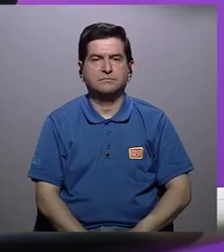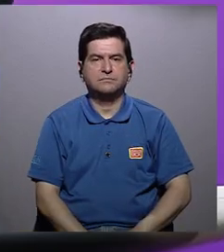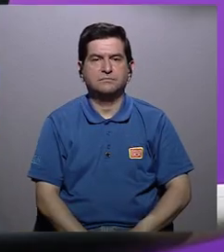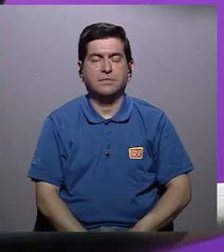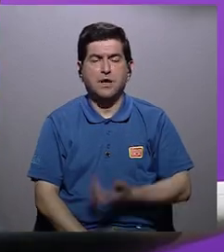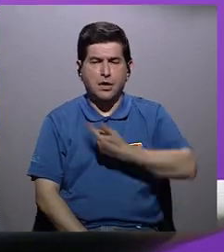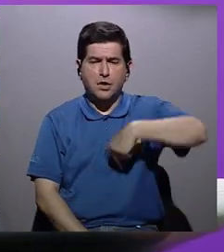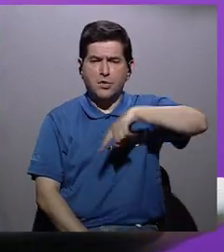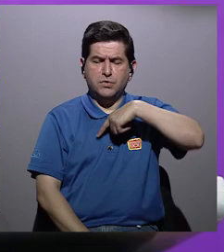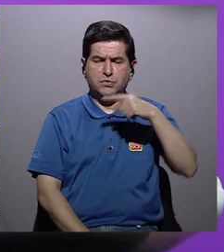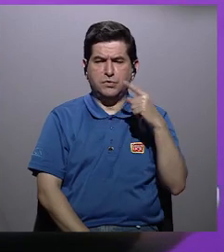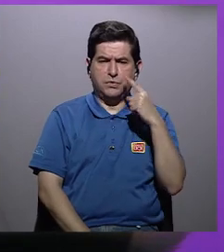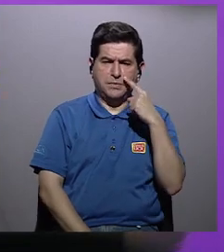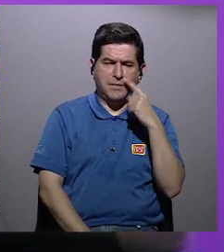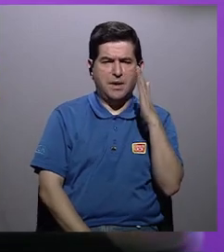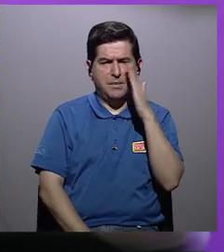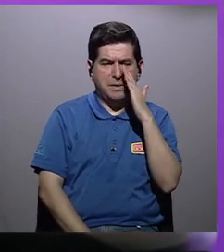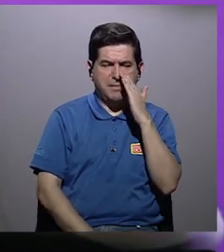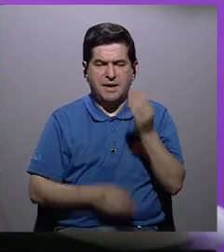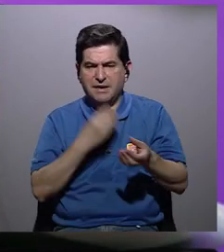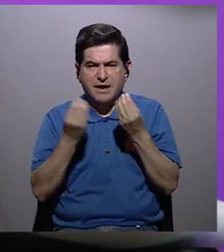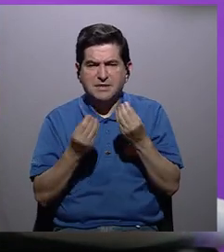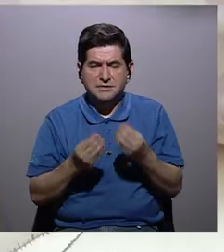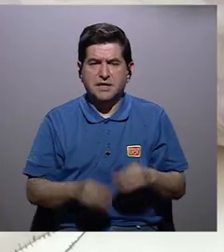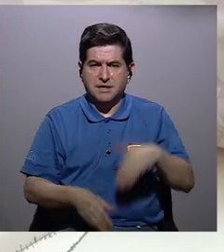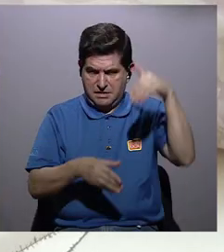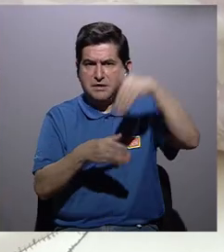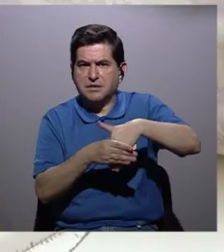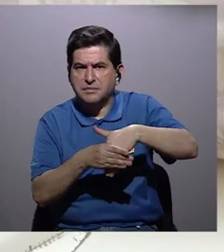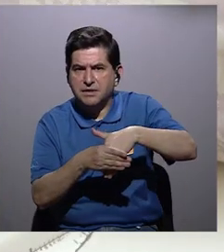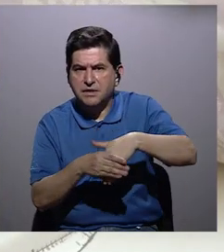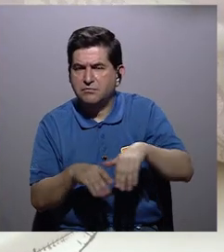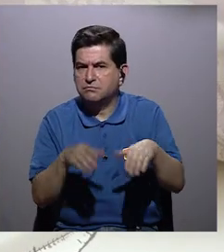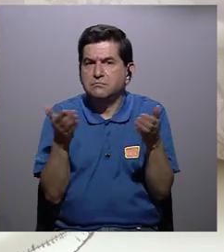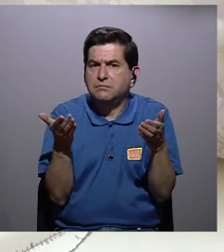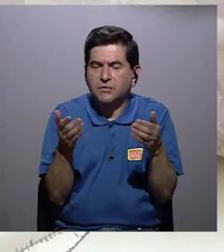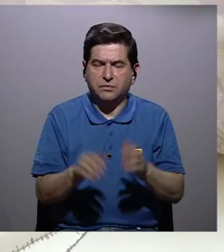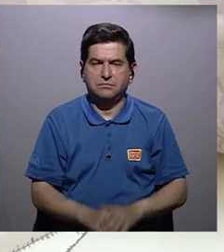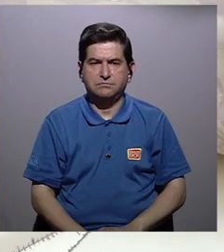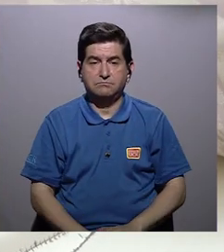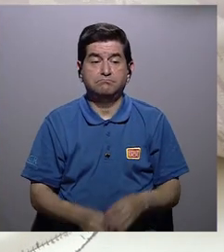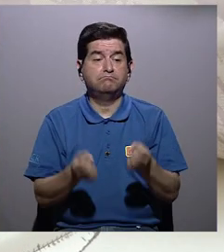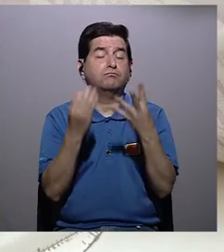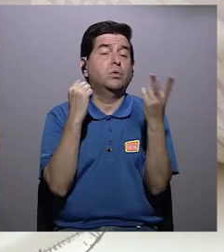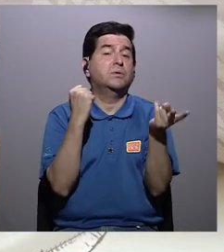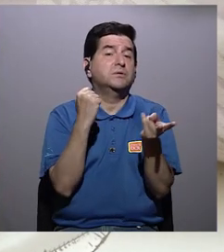qué tenemos que hacer como padres y madres para intervenir sobre ello, incluso porque muchas veces